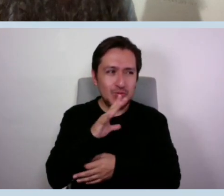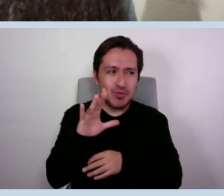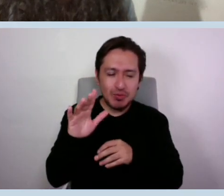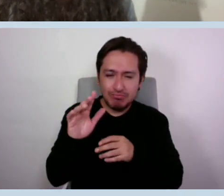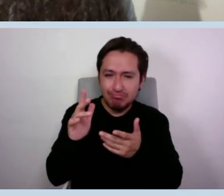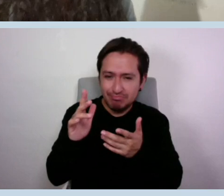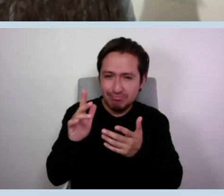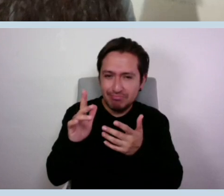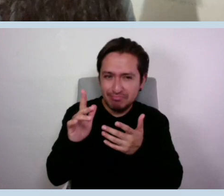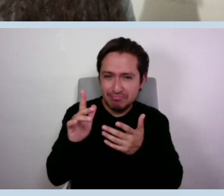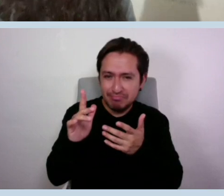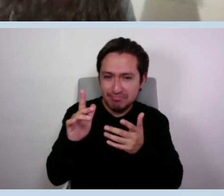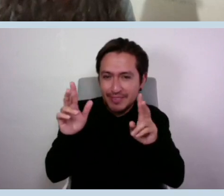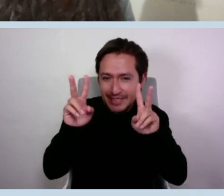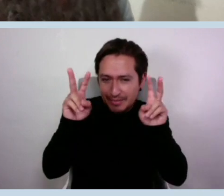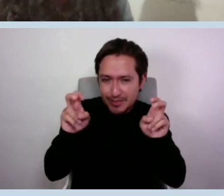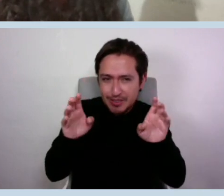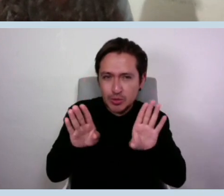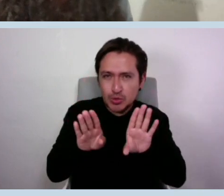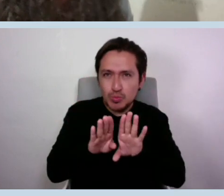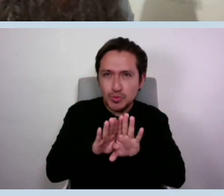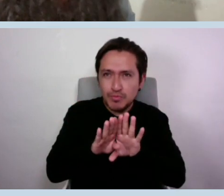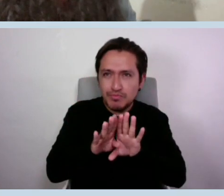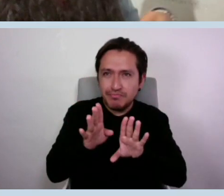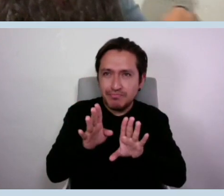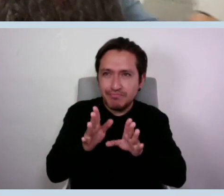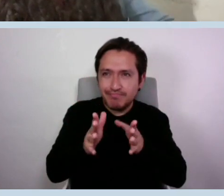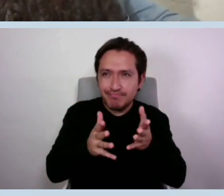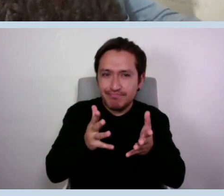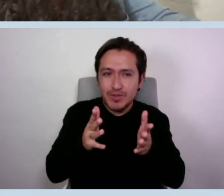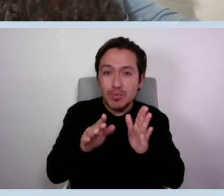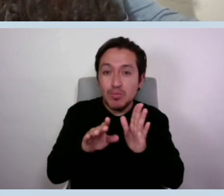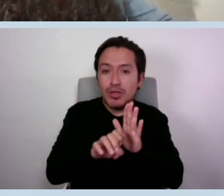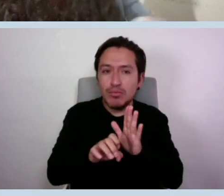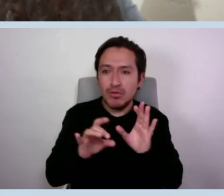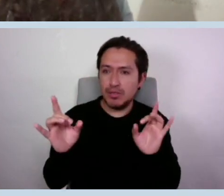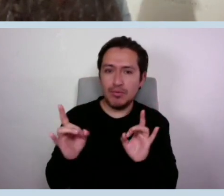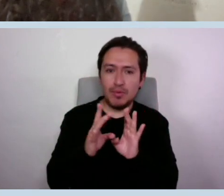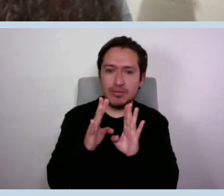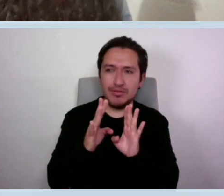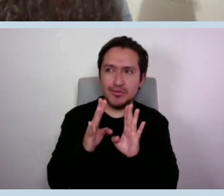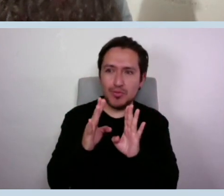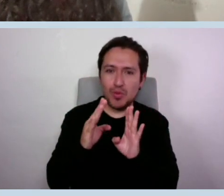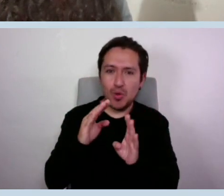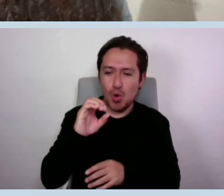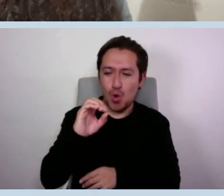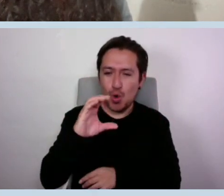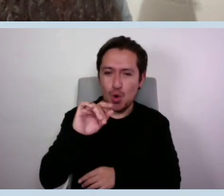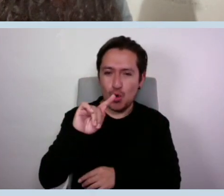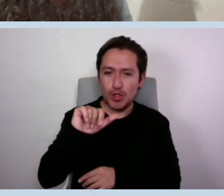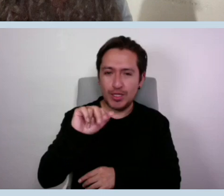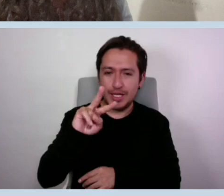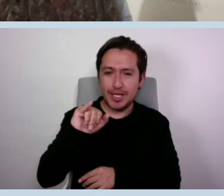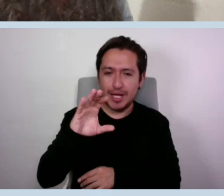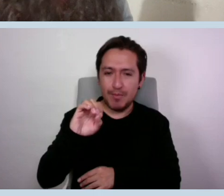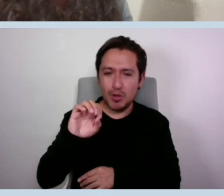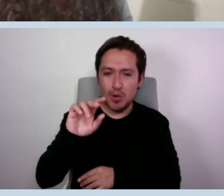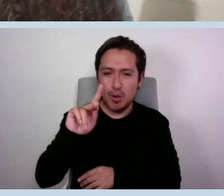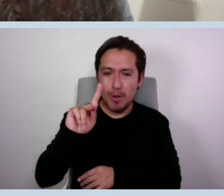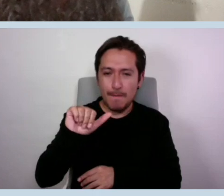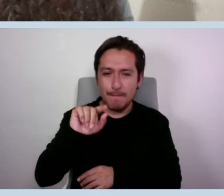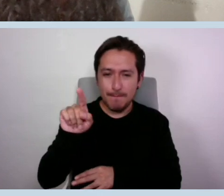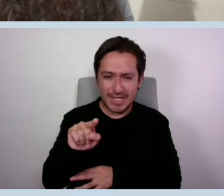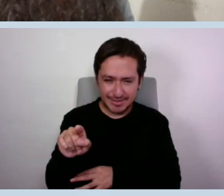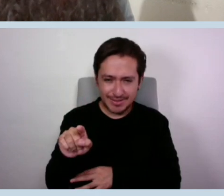entonces de repente vemos a Octavio Paz No y y es como